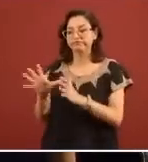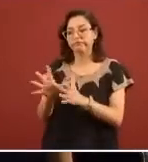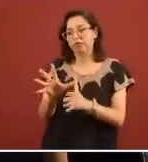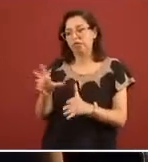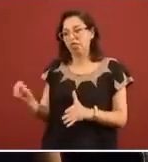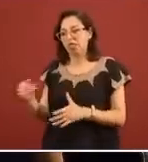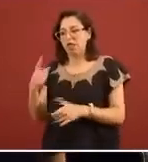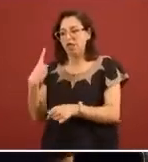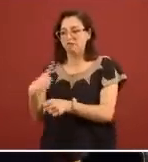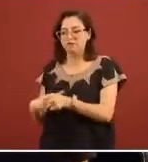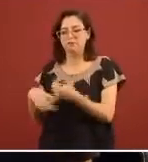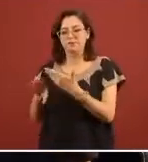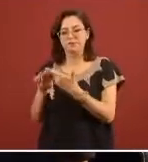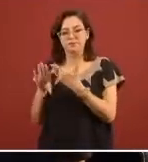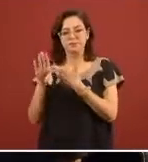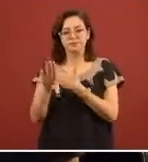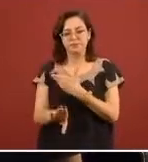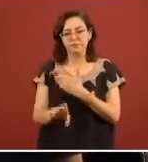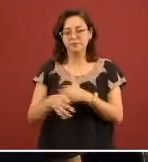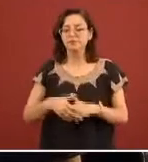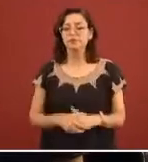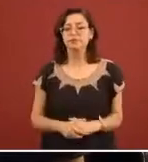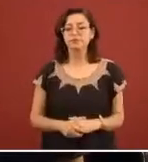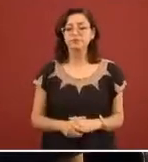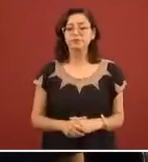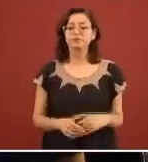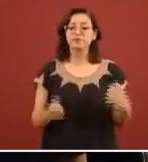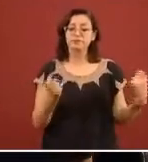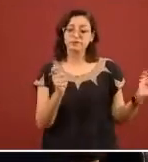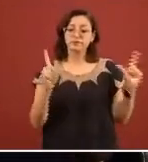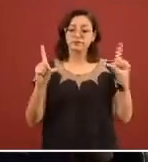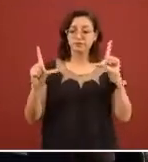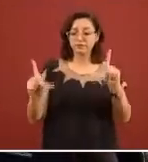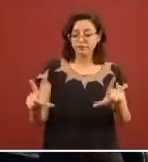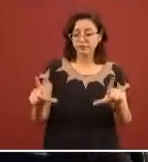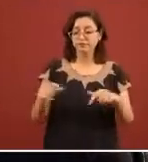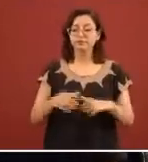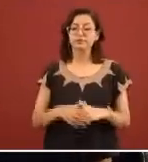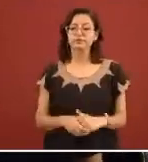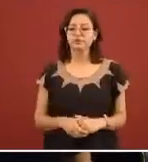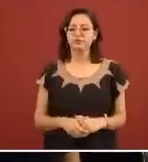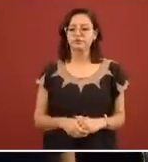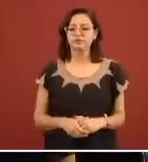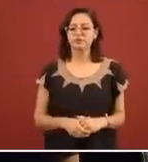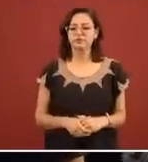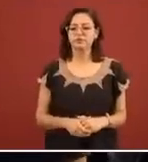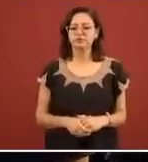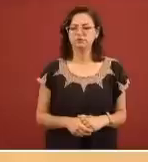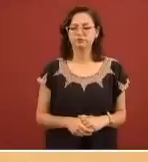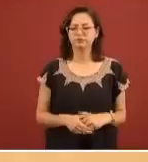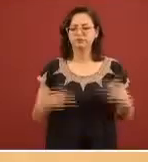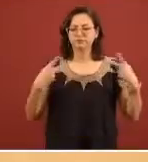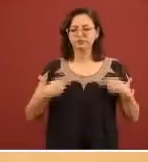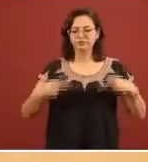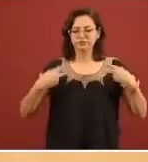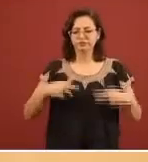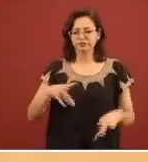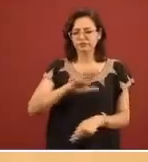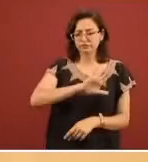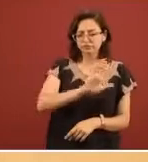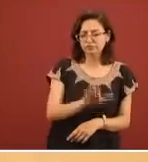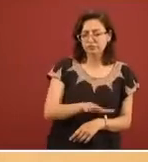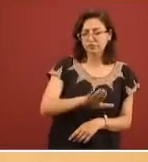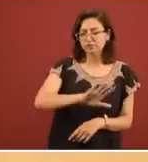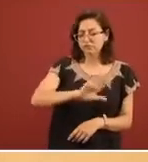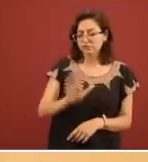puedan enfermar. En la siguiente diapositiva vemos precisamente la distribución de estas defunciones, cómo se